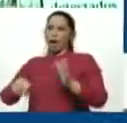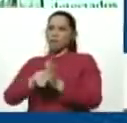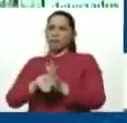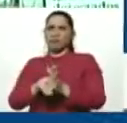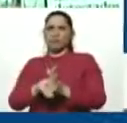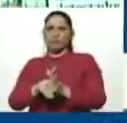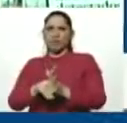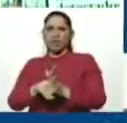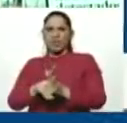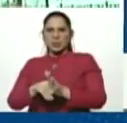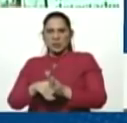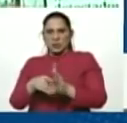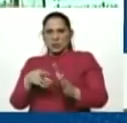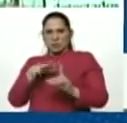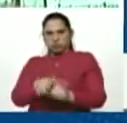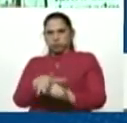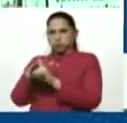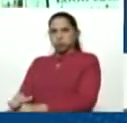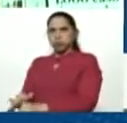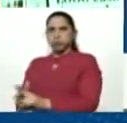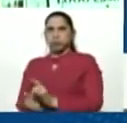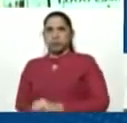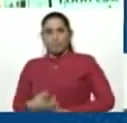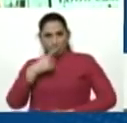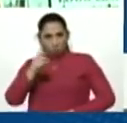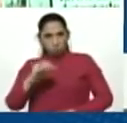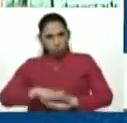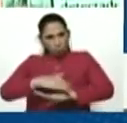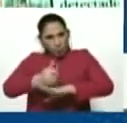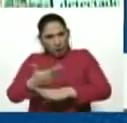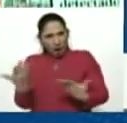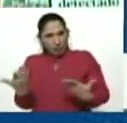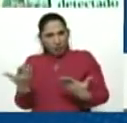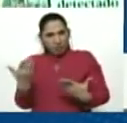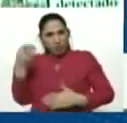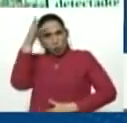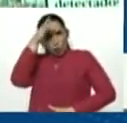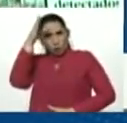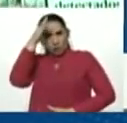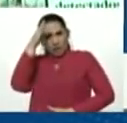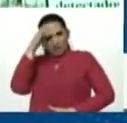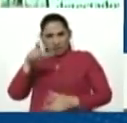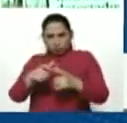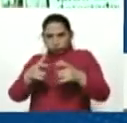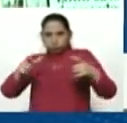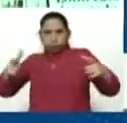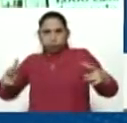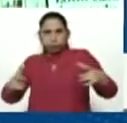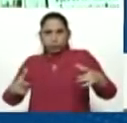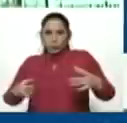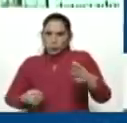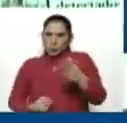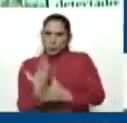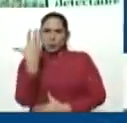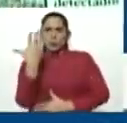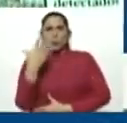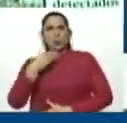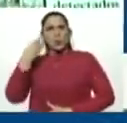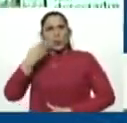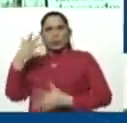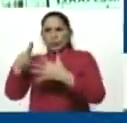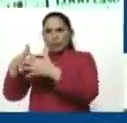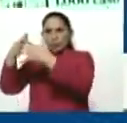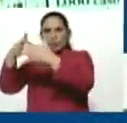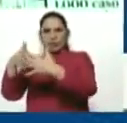corrientes nazis? ¿Es Maduro culpable de la conciencia creciente, floreciente de la juventud